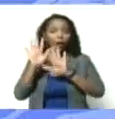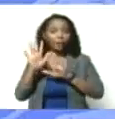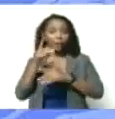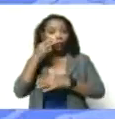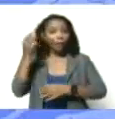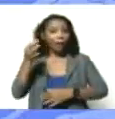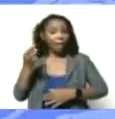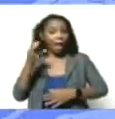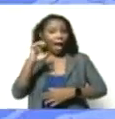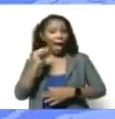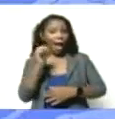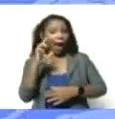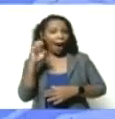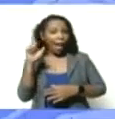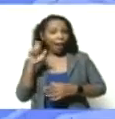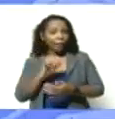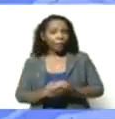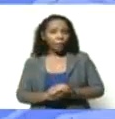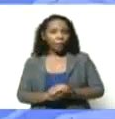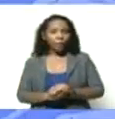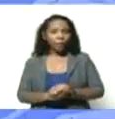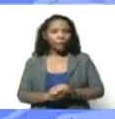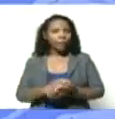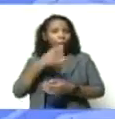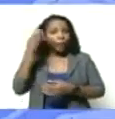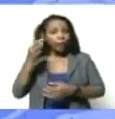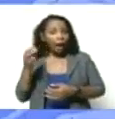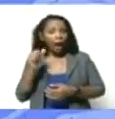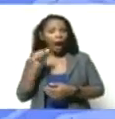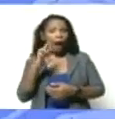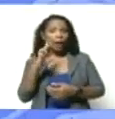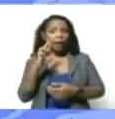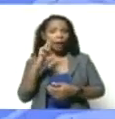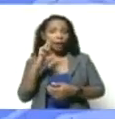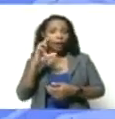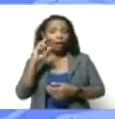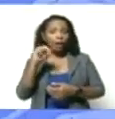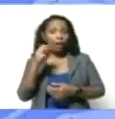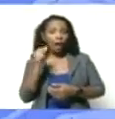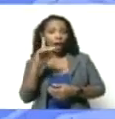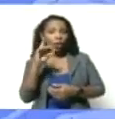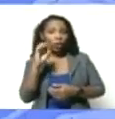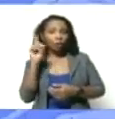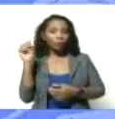Earle? ¿Verdad, Arnaldo? Desiree Santos Amaral,